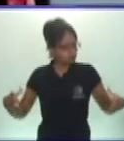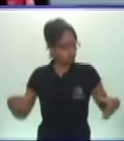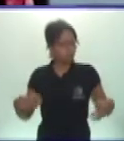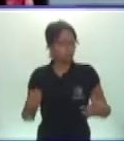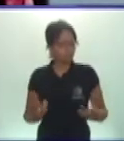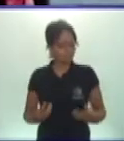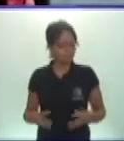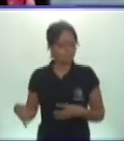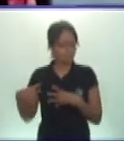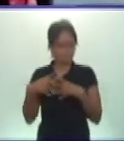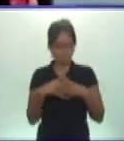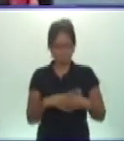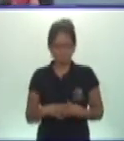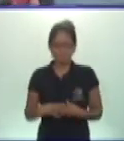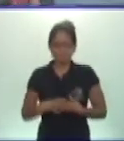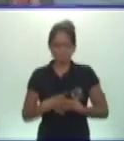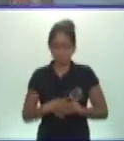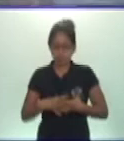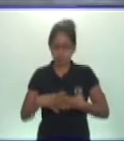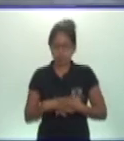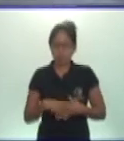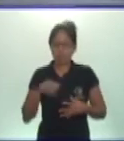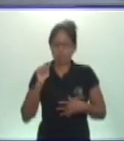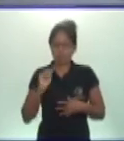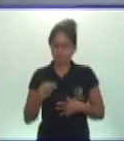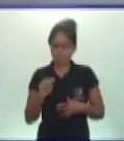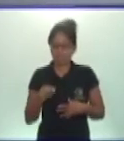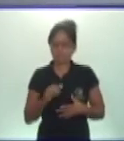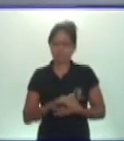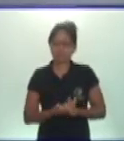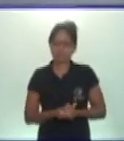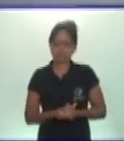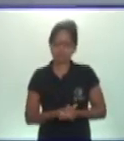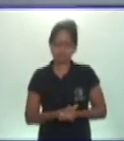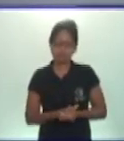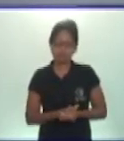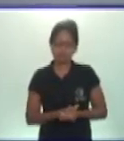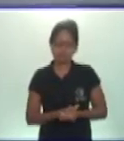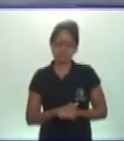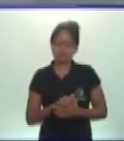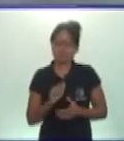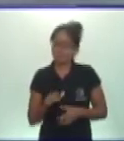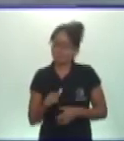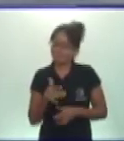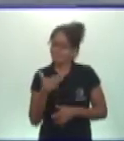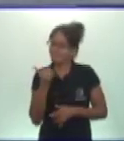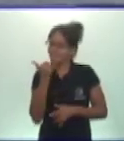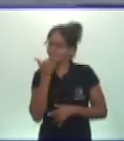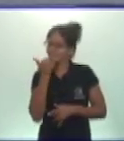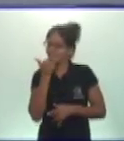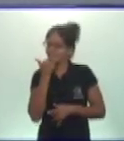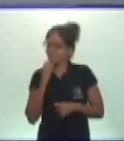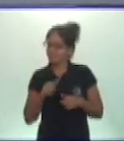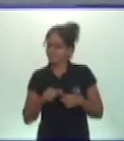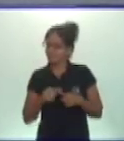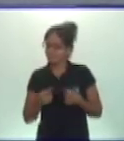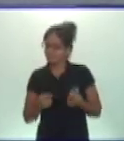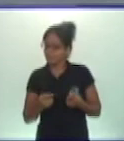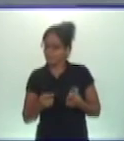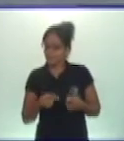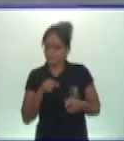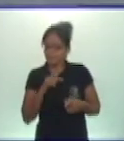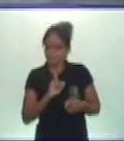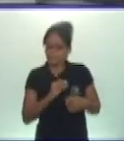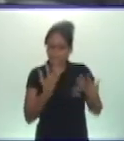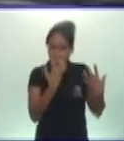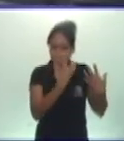se realizaban en la bahía. Esto, claro, tuvo también efectos negativos, porque el asentamiento de todas esas industrias,